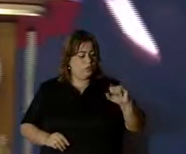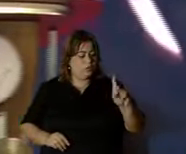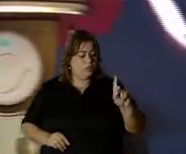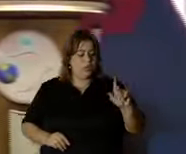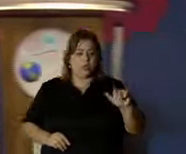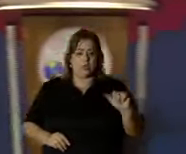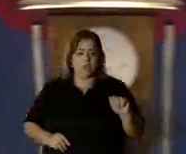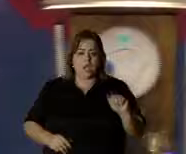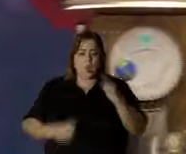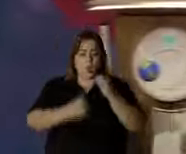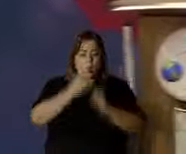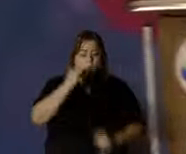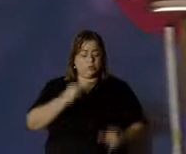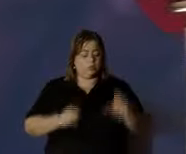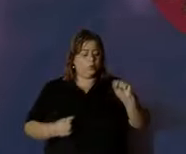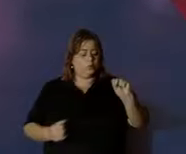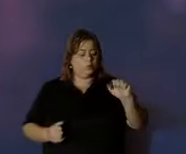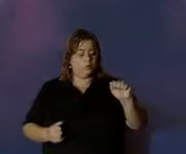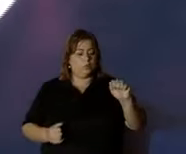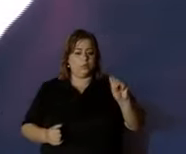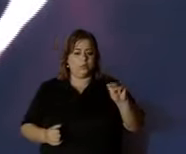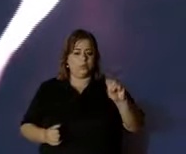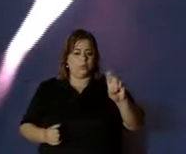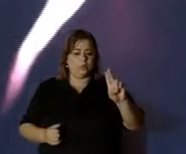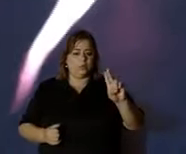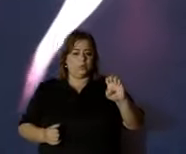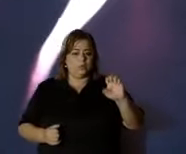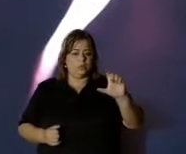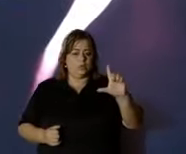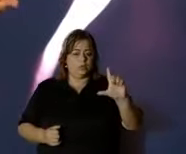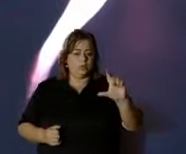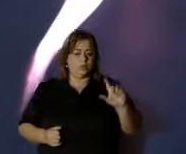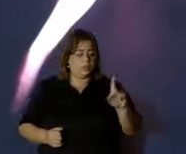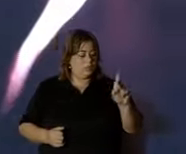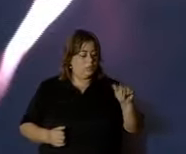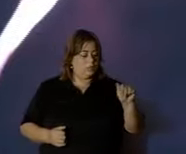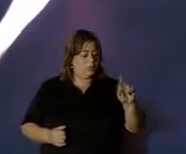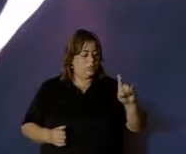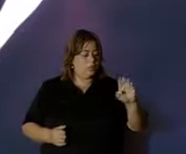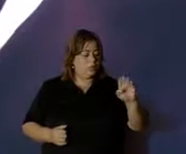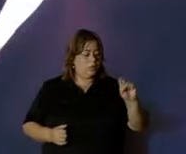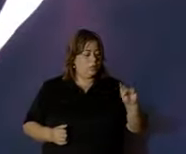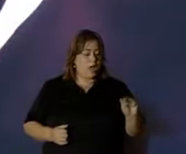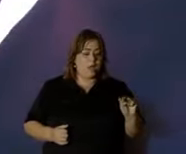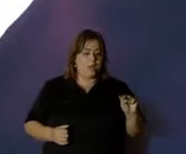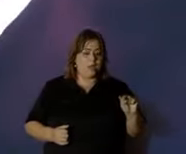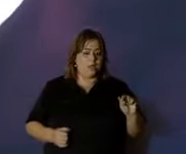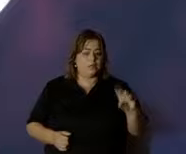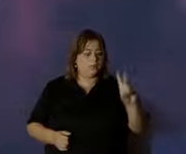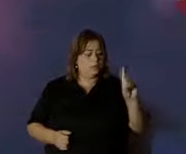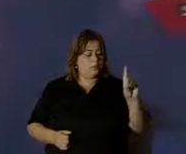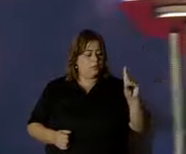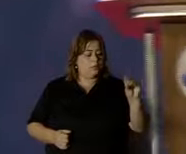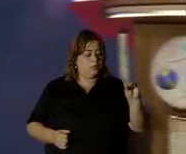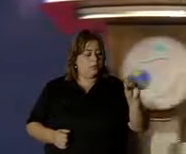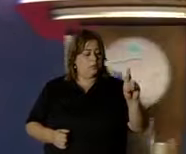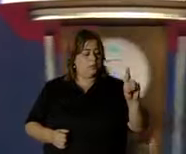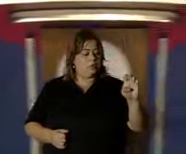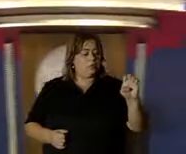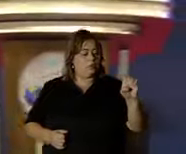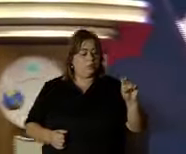vino Samuel, pero vino Dorín. Vino Karen, que yo hice así con Karen, ella sabe de qué se